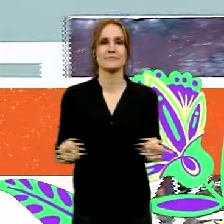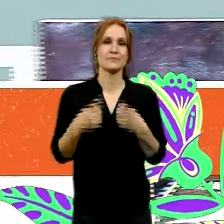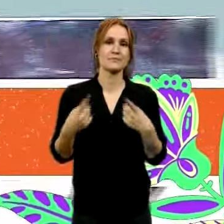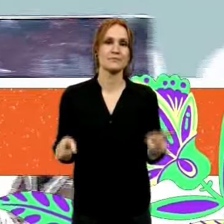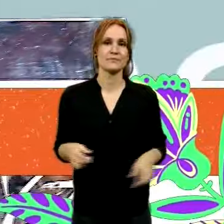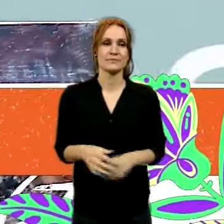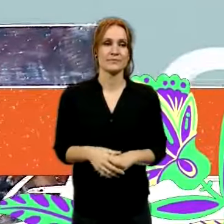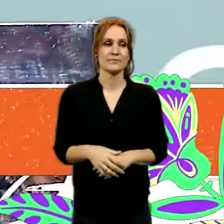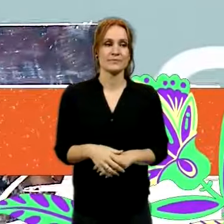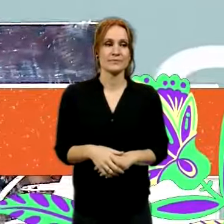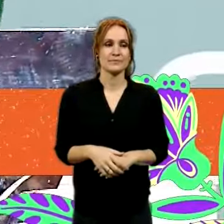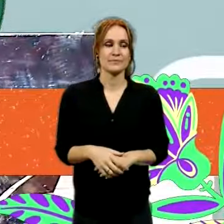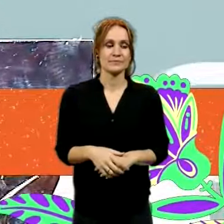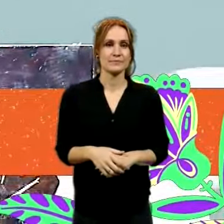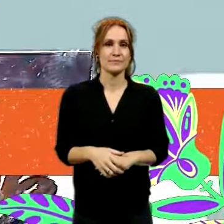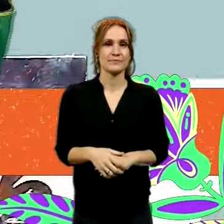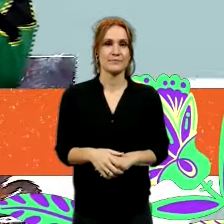Está diciendo él a la mitad, vamos a ver.